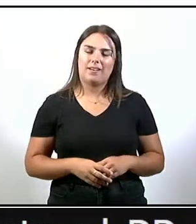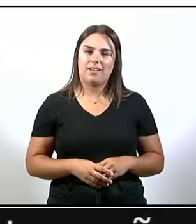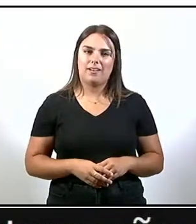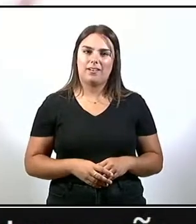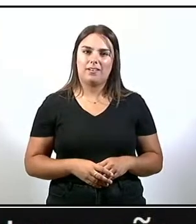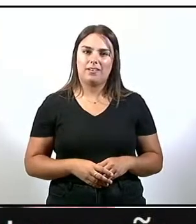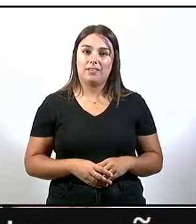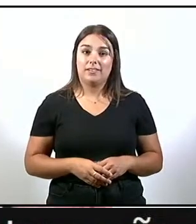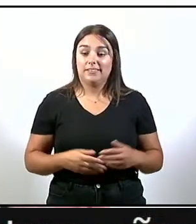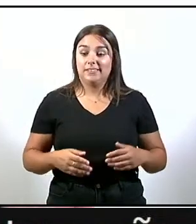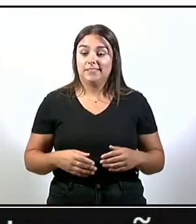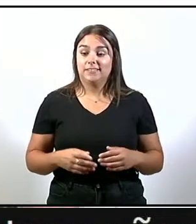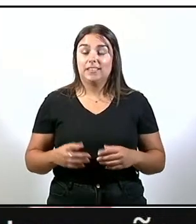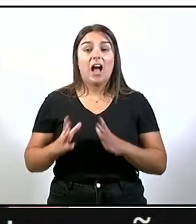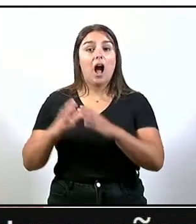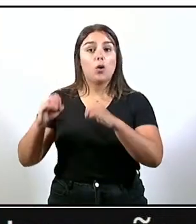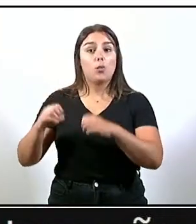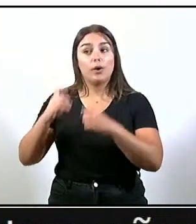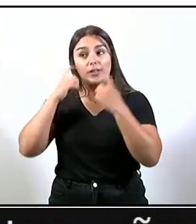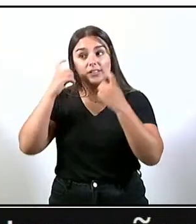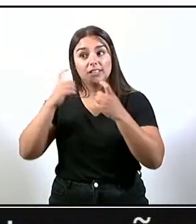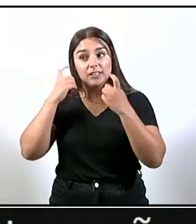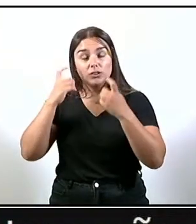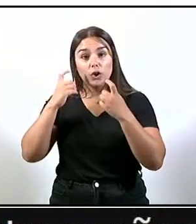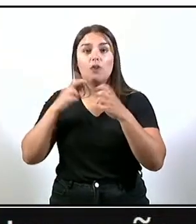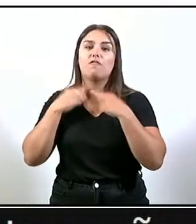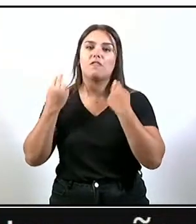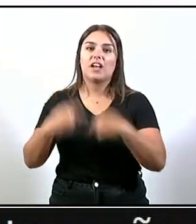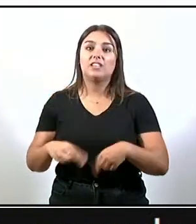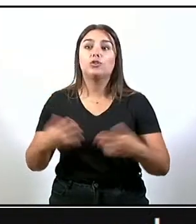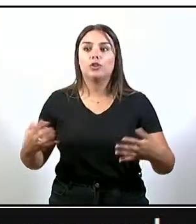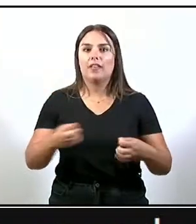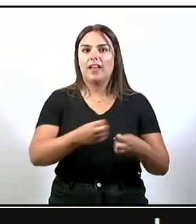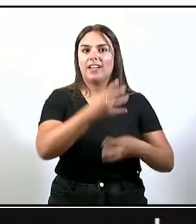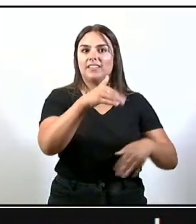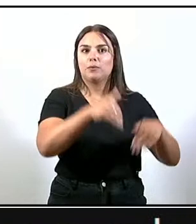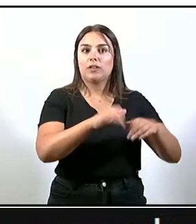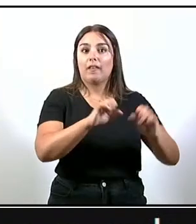Han fracasado en su intento de acuerdo, permitan que gobierne la lista más votada.